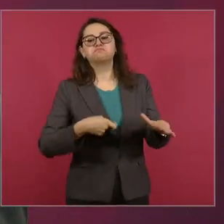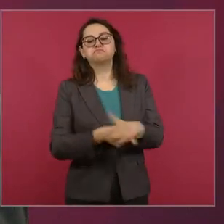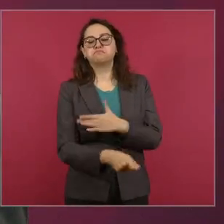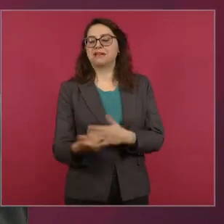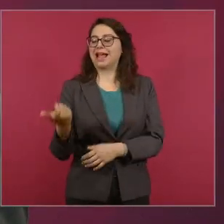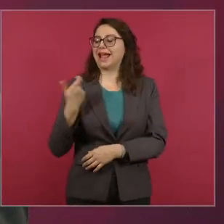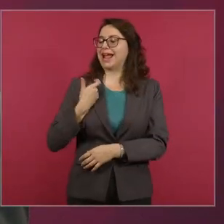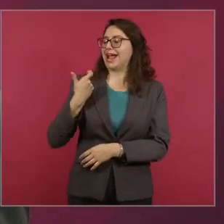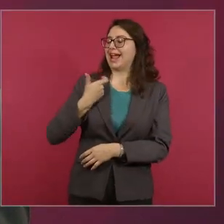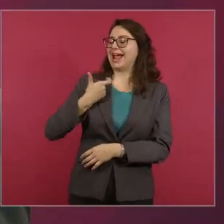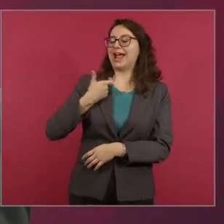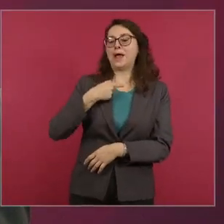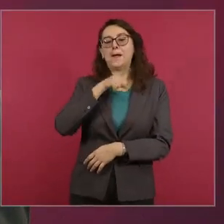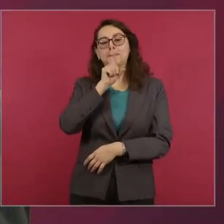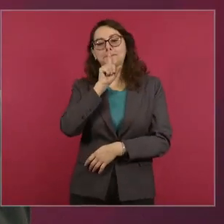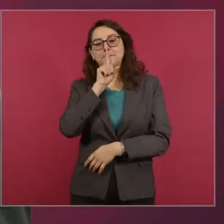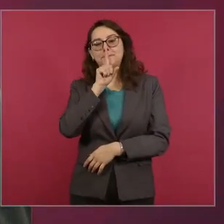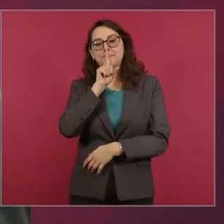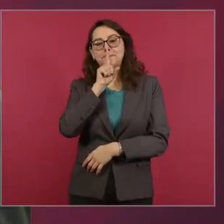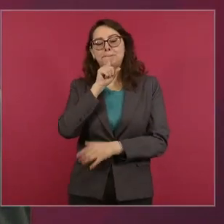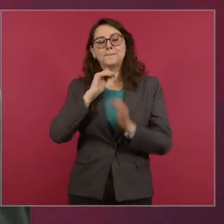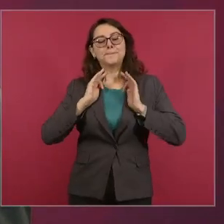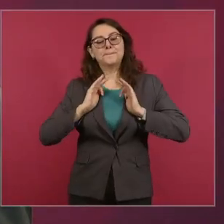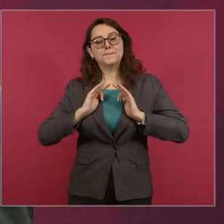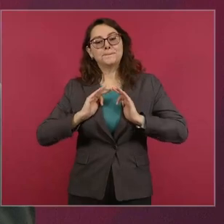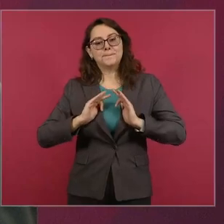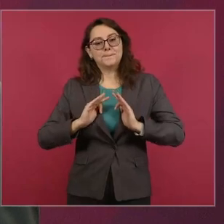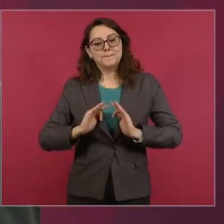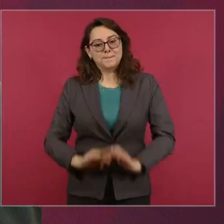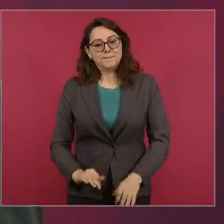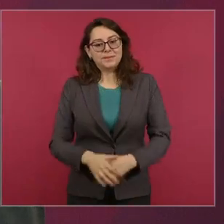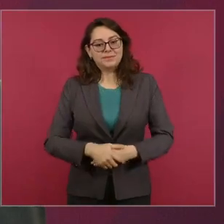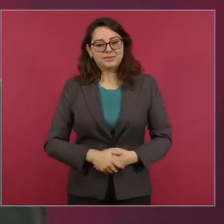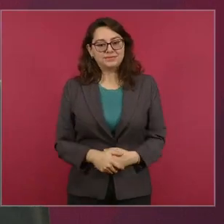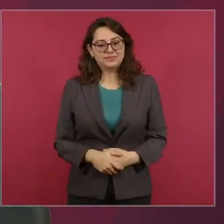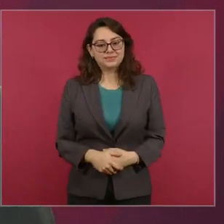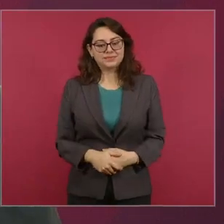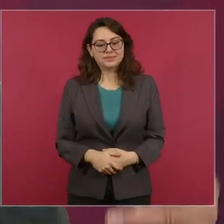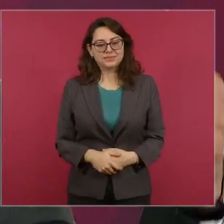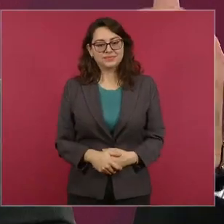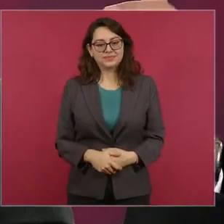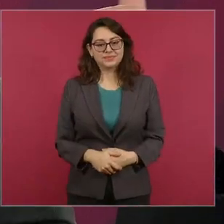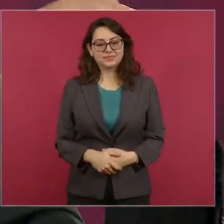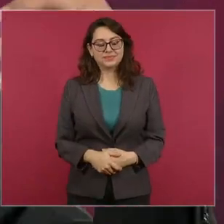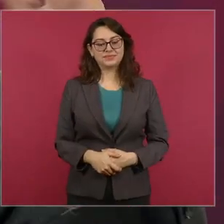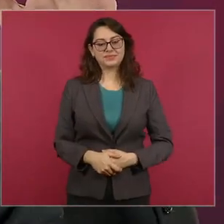y además